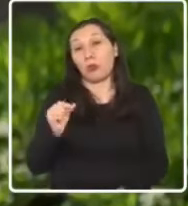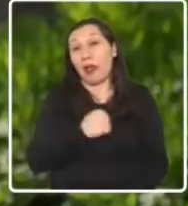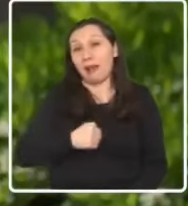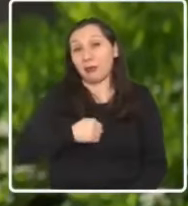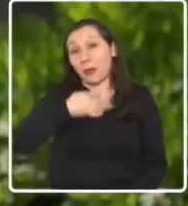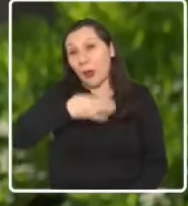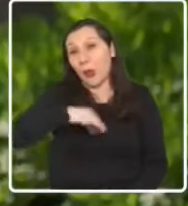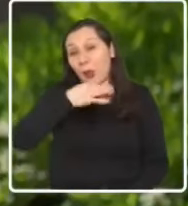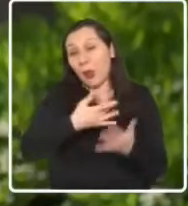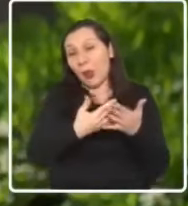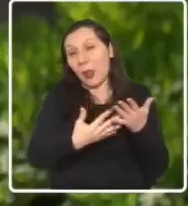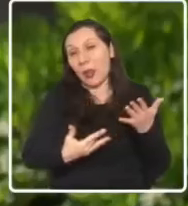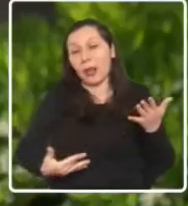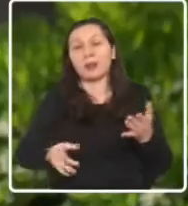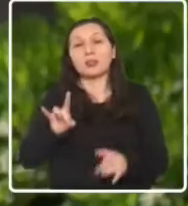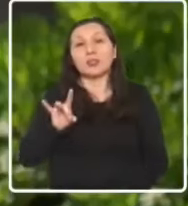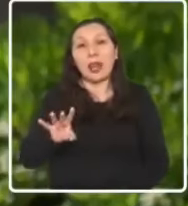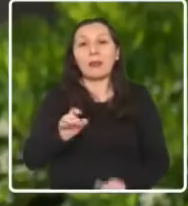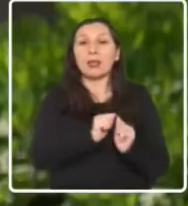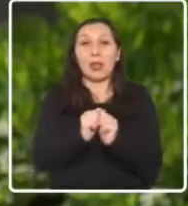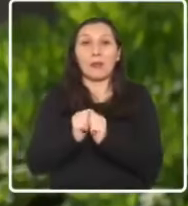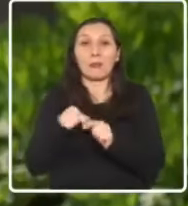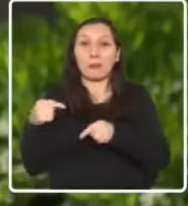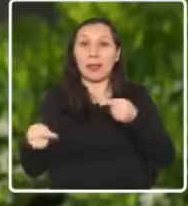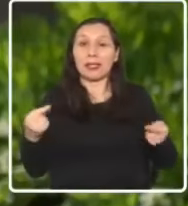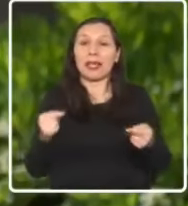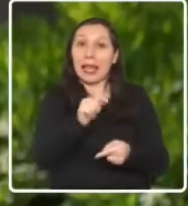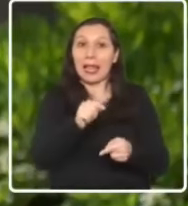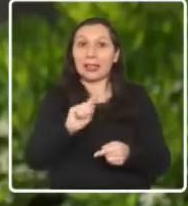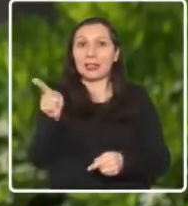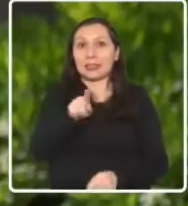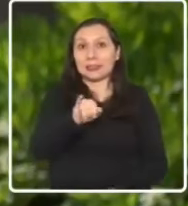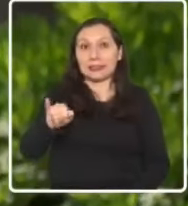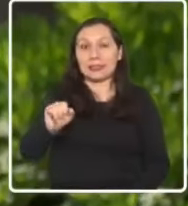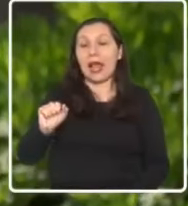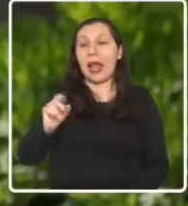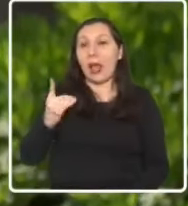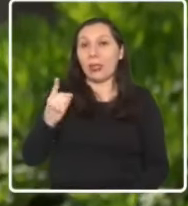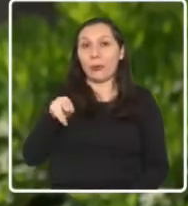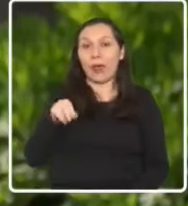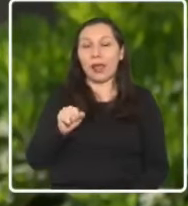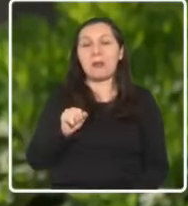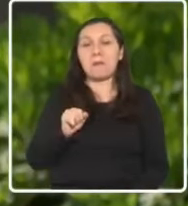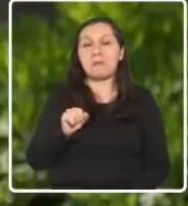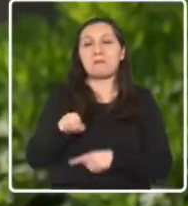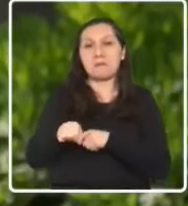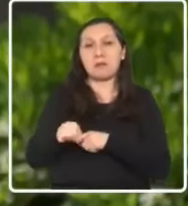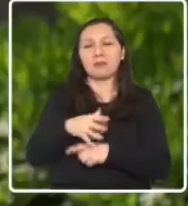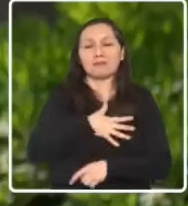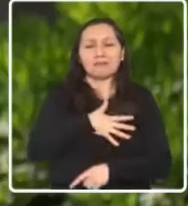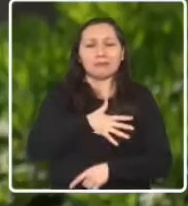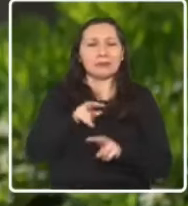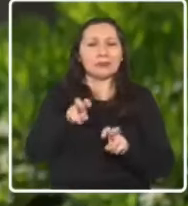pero excepto, ¿cierto?, nuestros colegas acá de Impuestos Internos, Aduana, que les